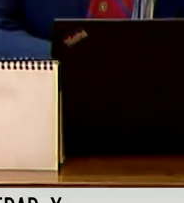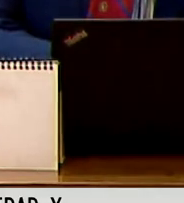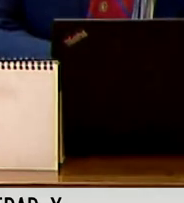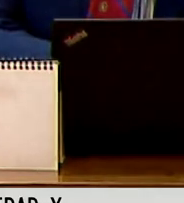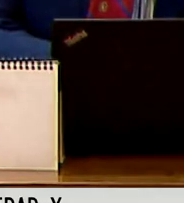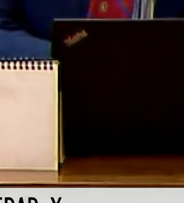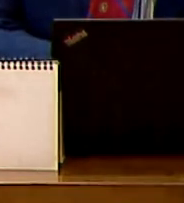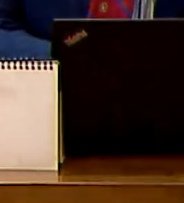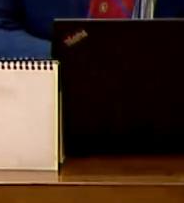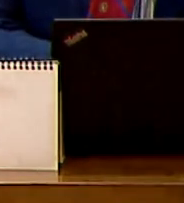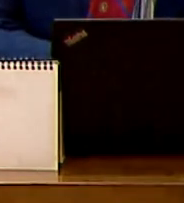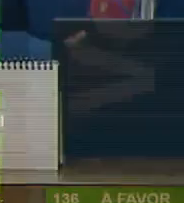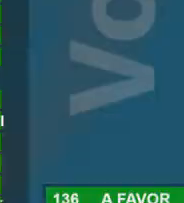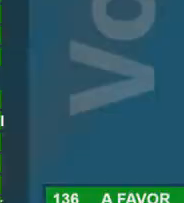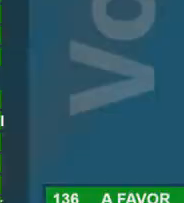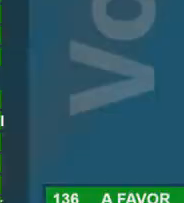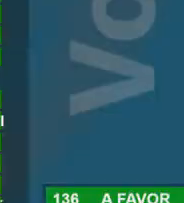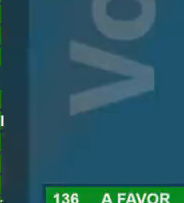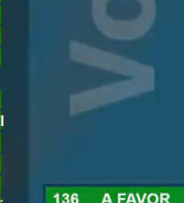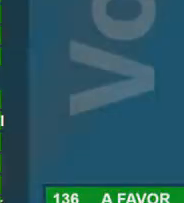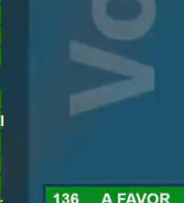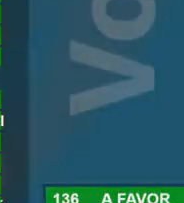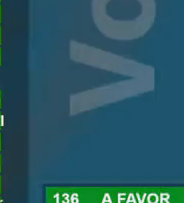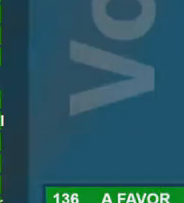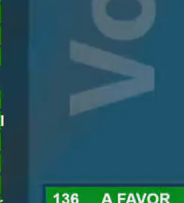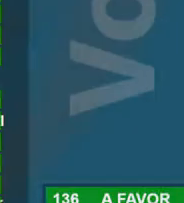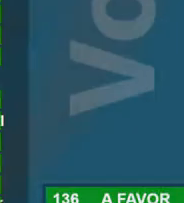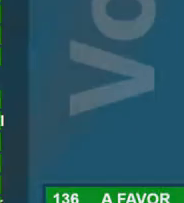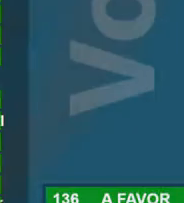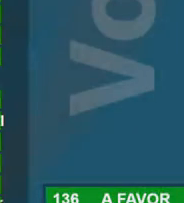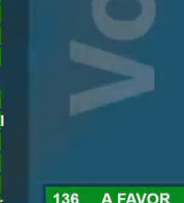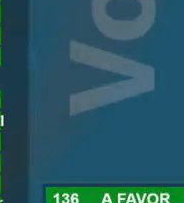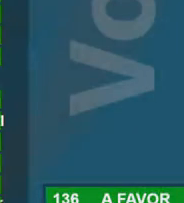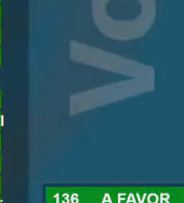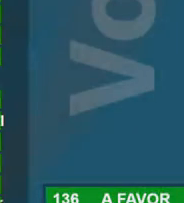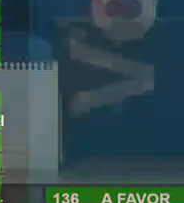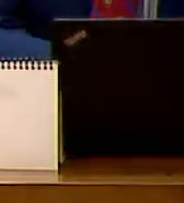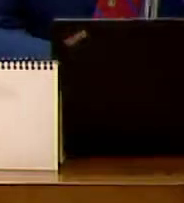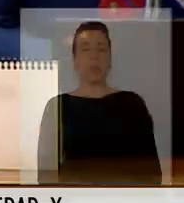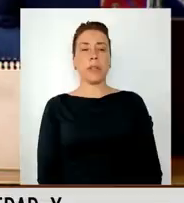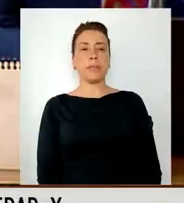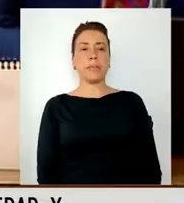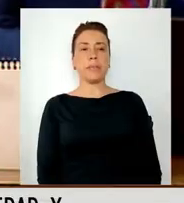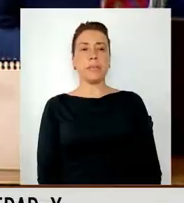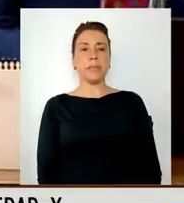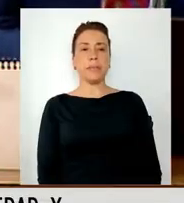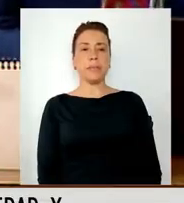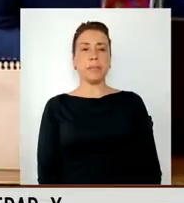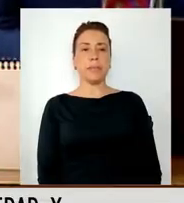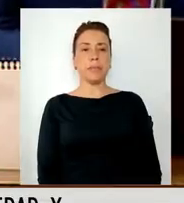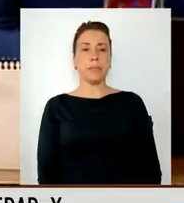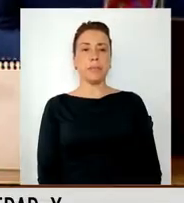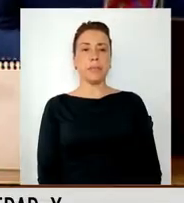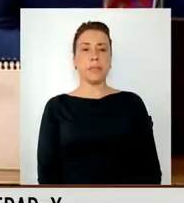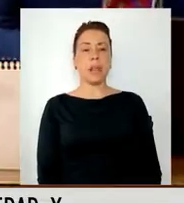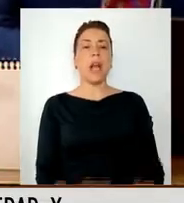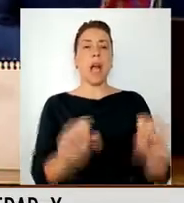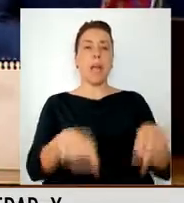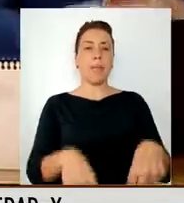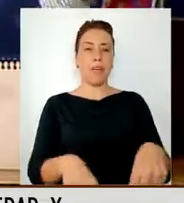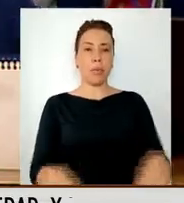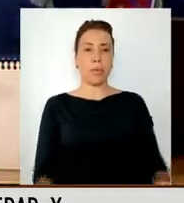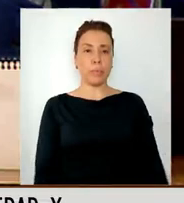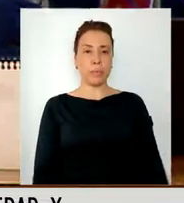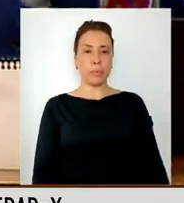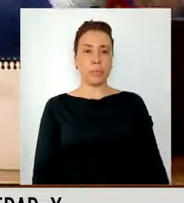resultado de la votación por la afirmativa 136 votos dos por la atención ha aprobado en